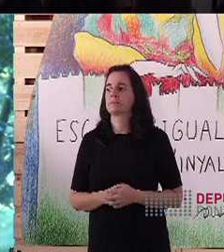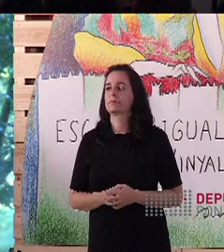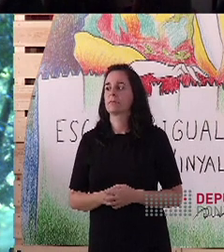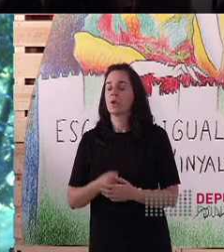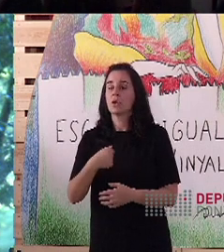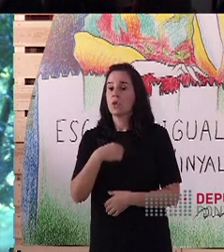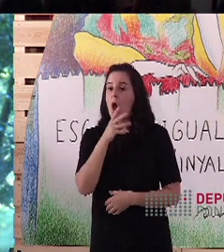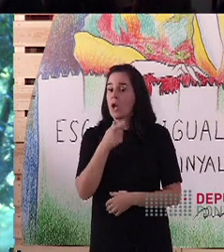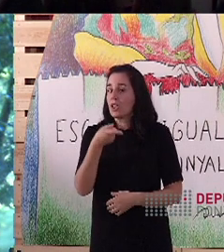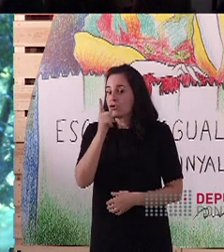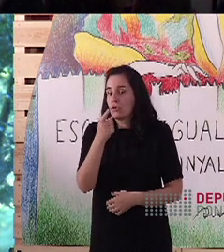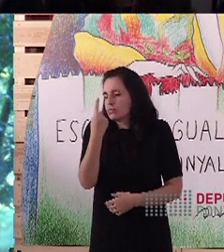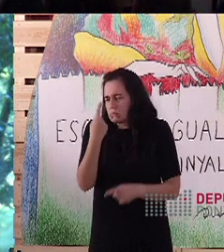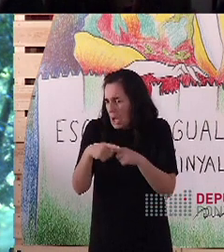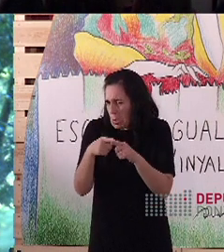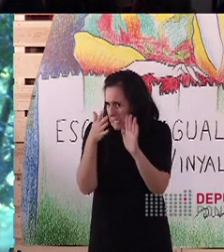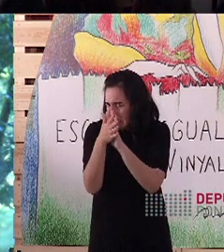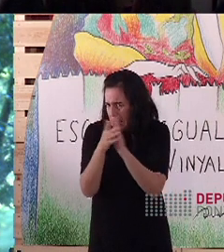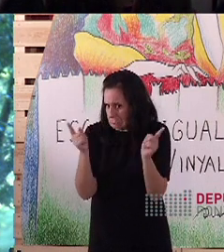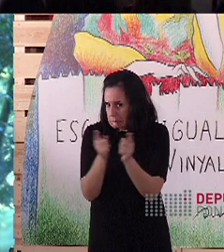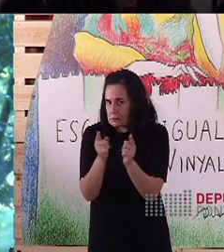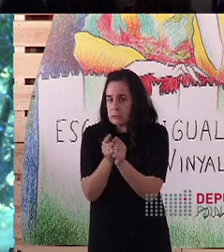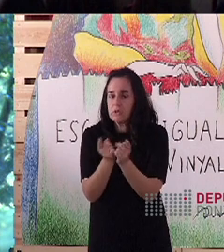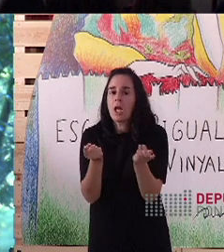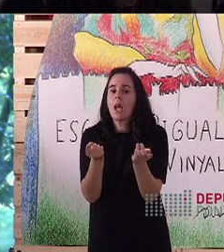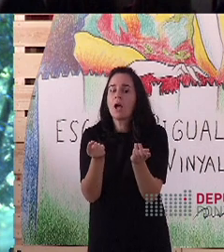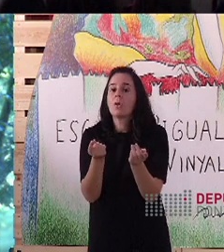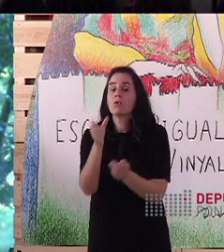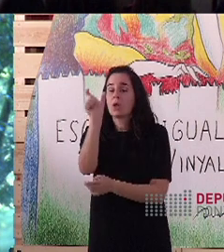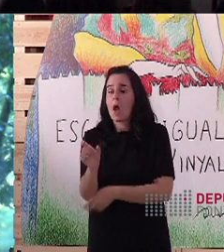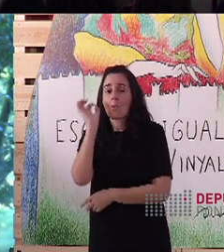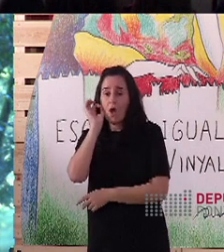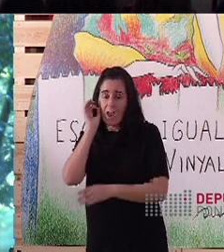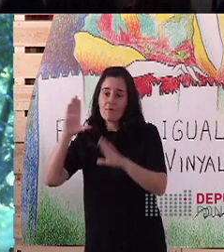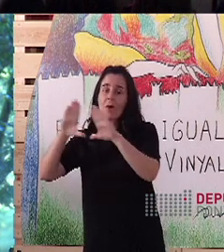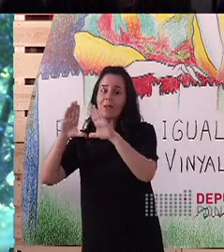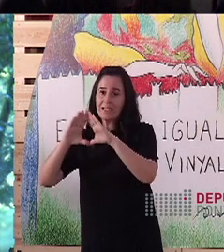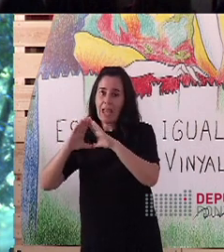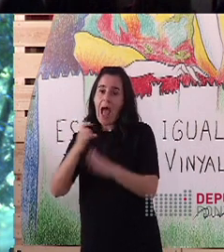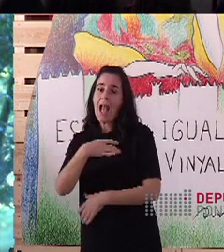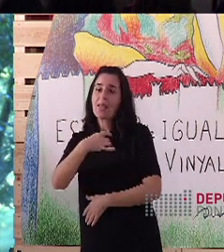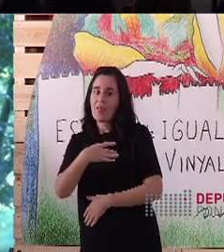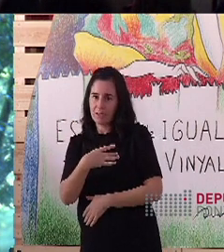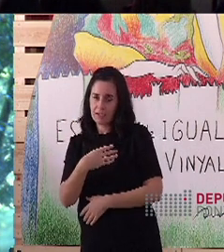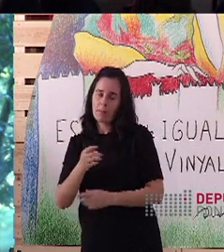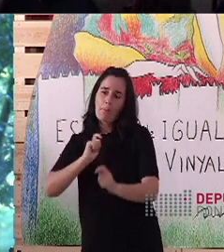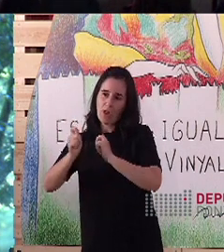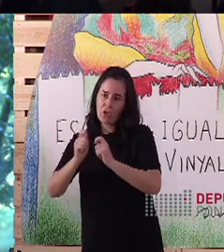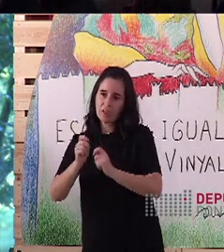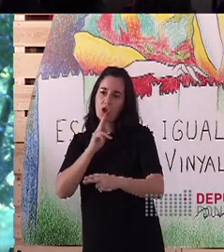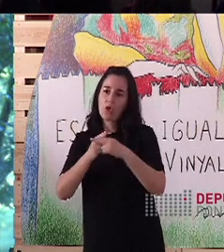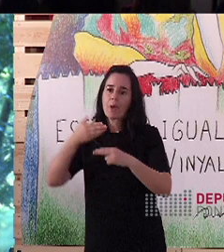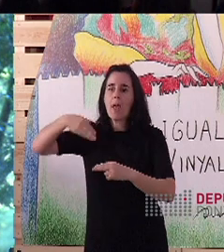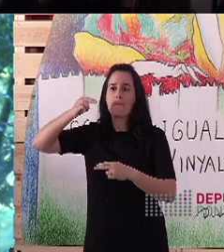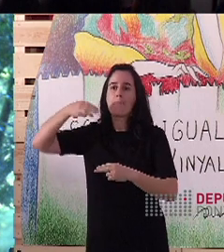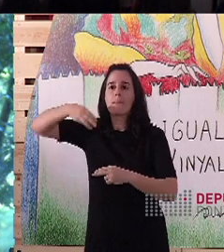hacer solamente un inciso para explicaros que una feminista canadiense, que es periodista, que se llama Bénédicte Manier,